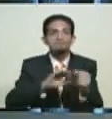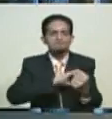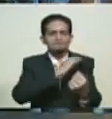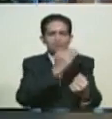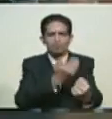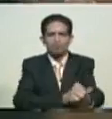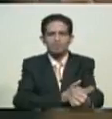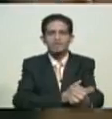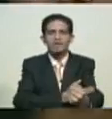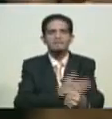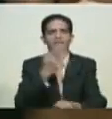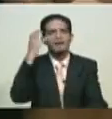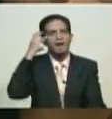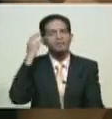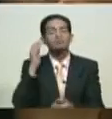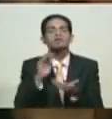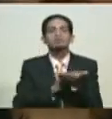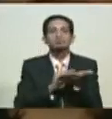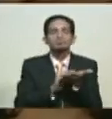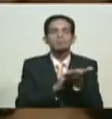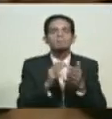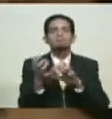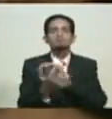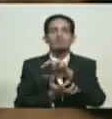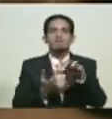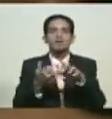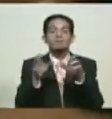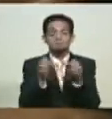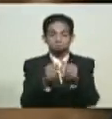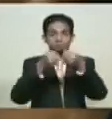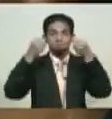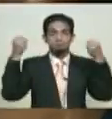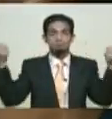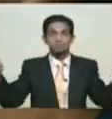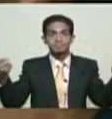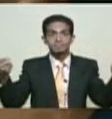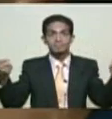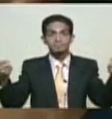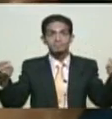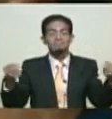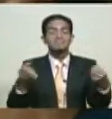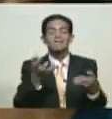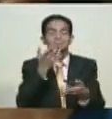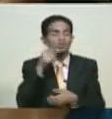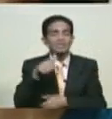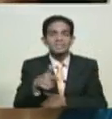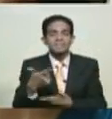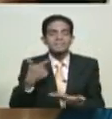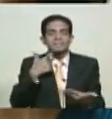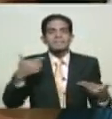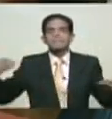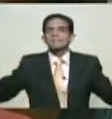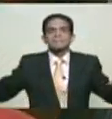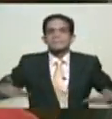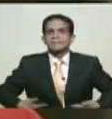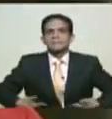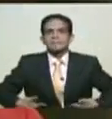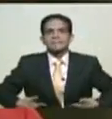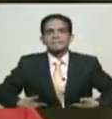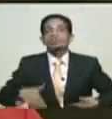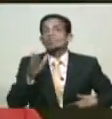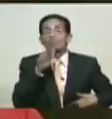para resolver los problemas que hay en la prensa escrita estamos pariendo para el papel